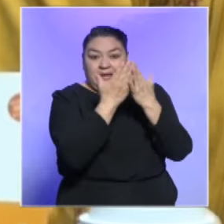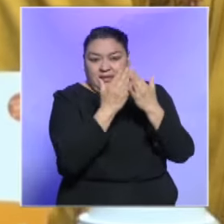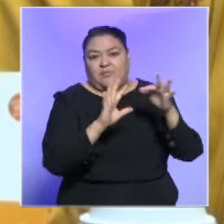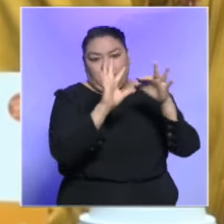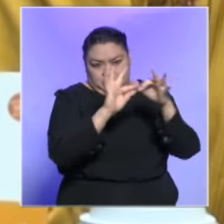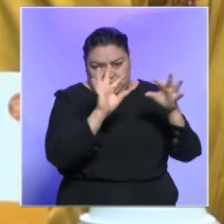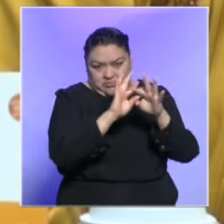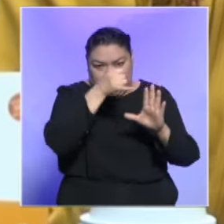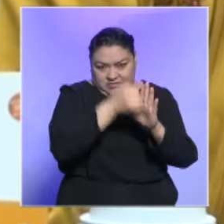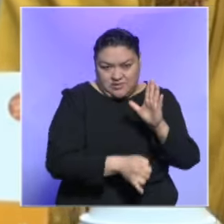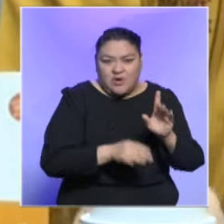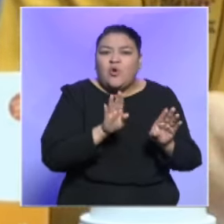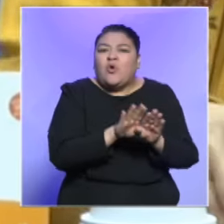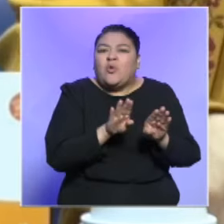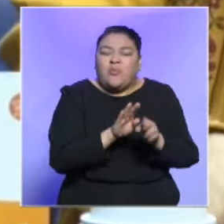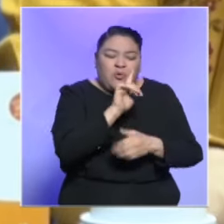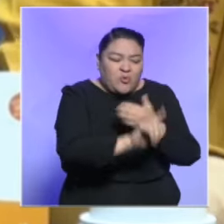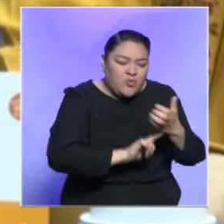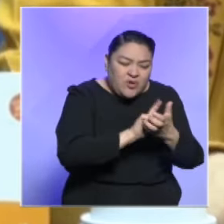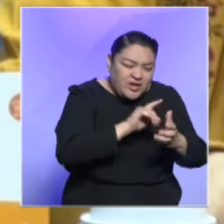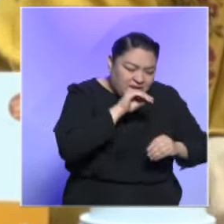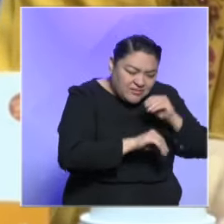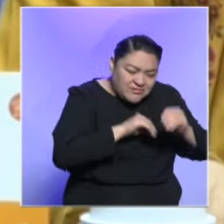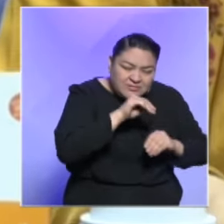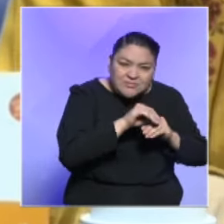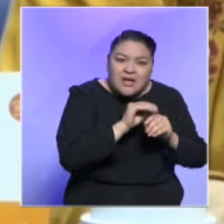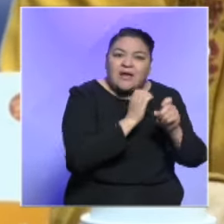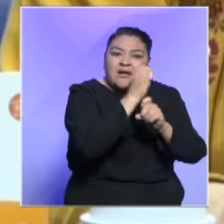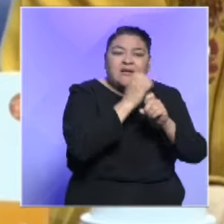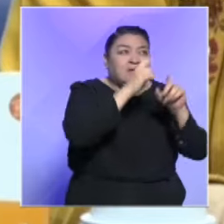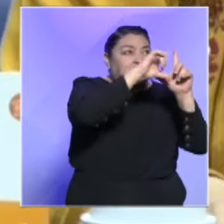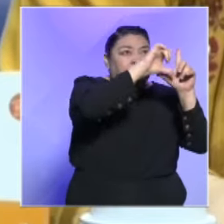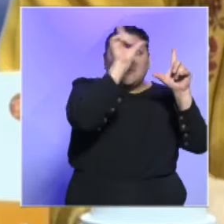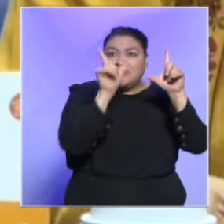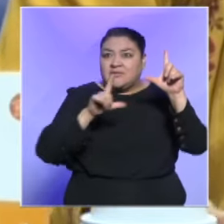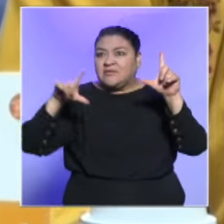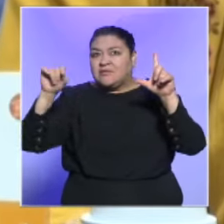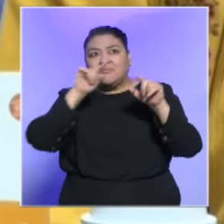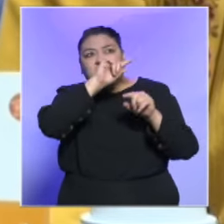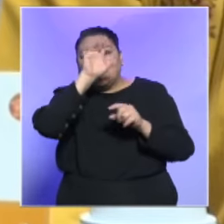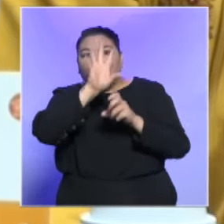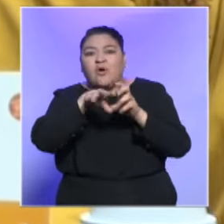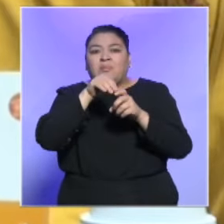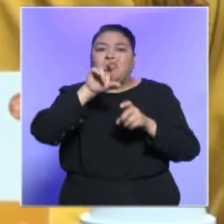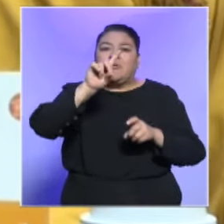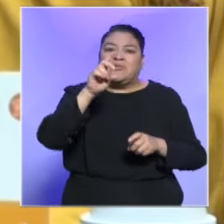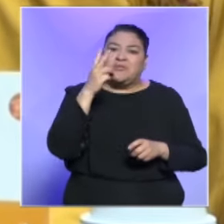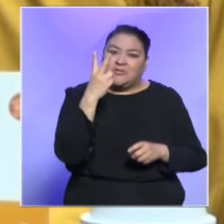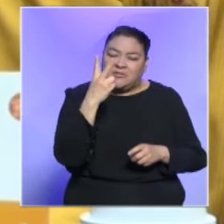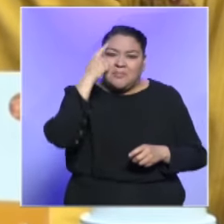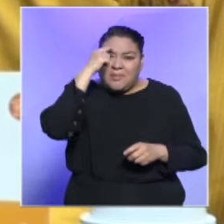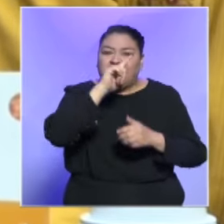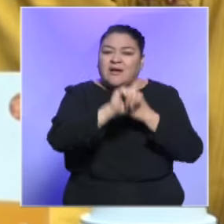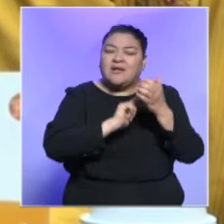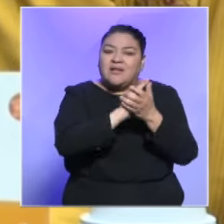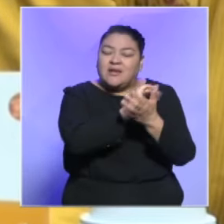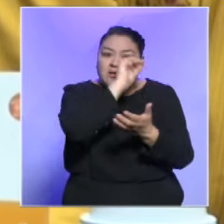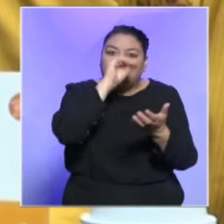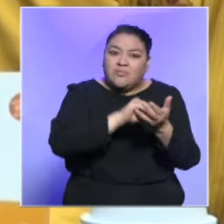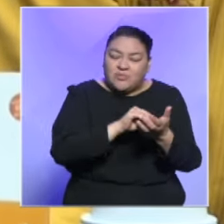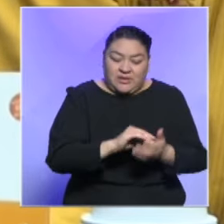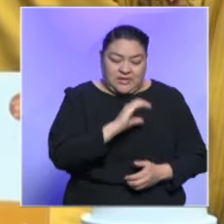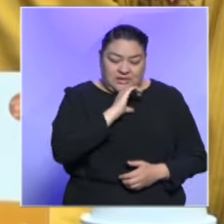también, el proceso legislativo llevado a cabo por las 32 entidades federativas para incorporar en su catálogo normativo la figura